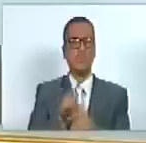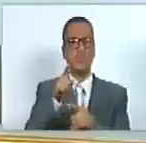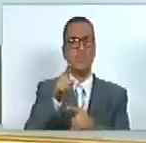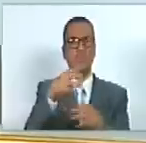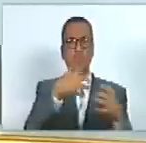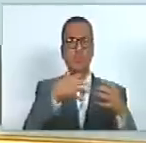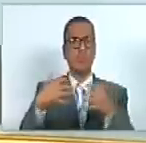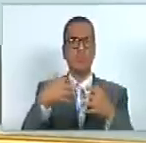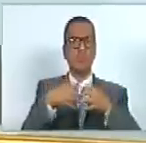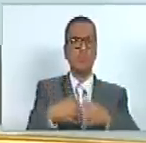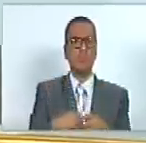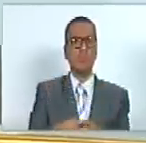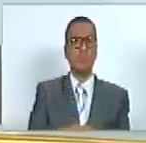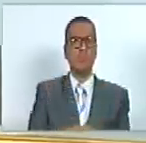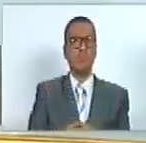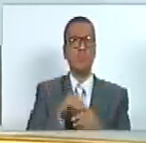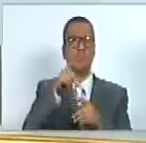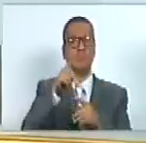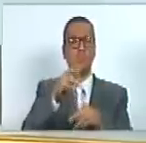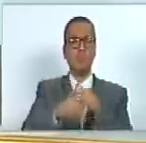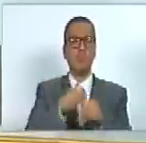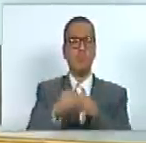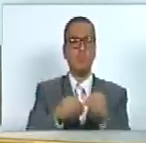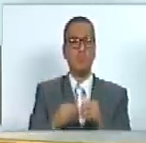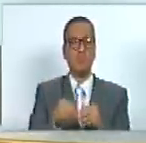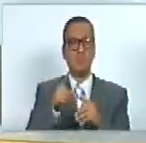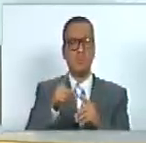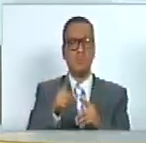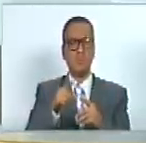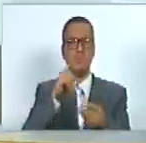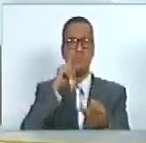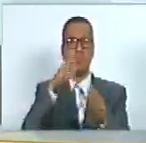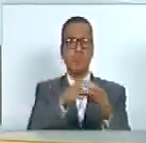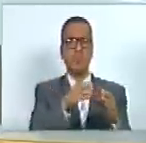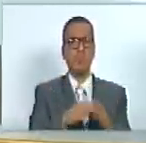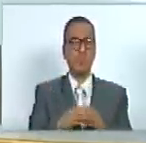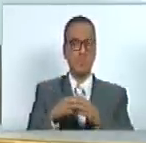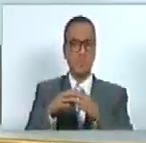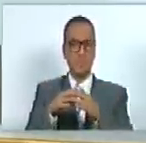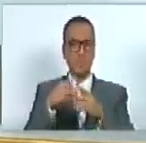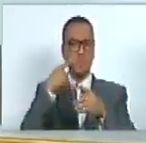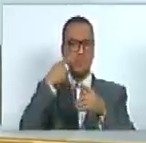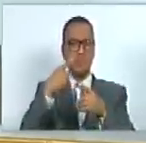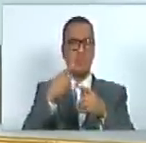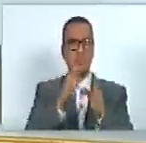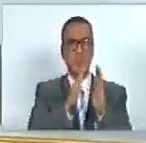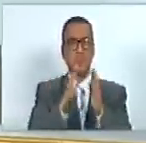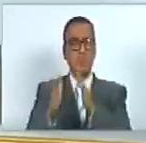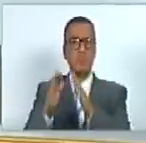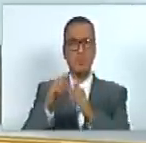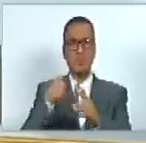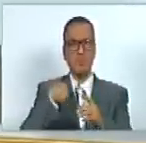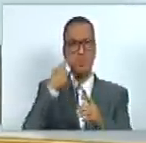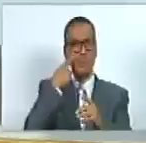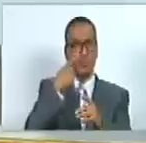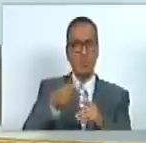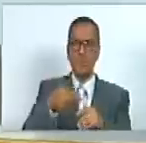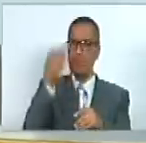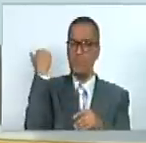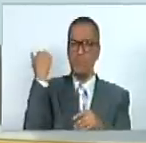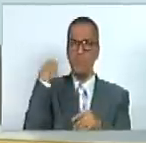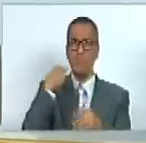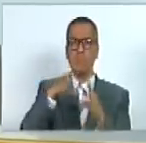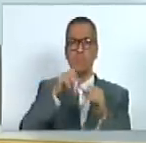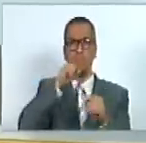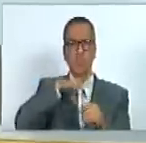lucha contra una forma de crimen organizado que no se había visto antes en